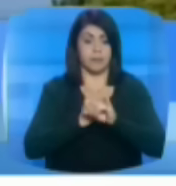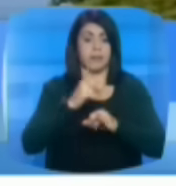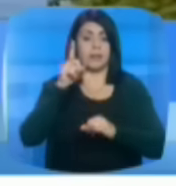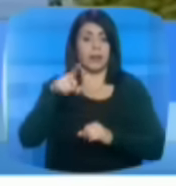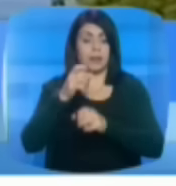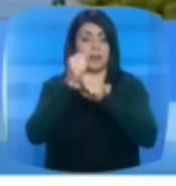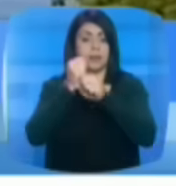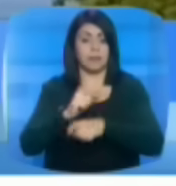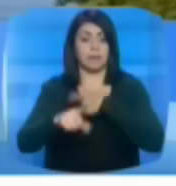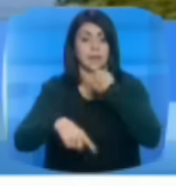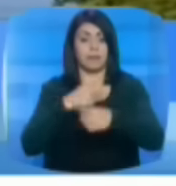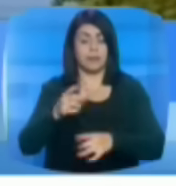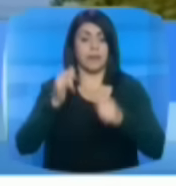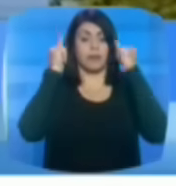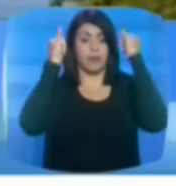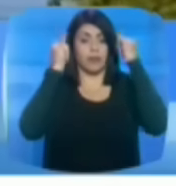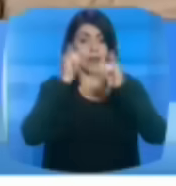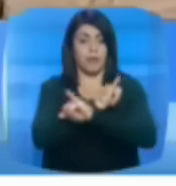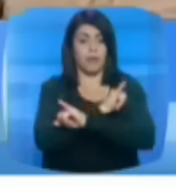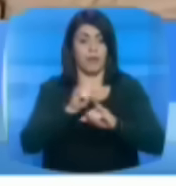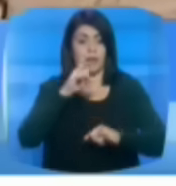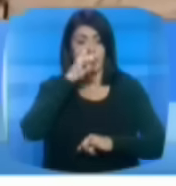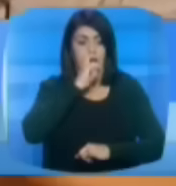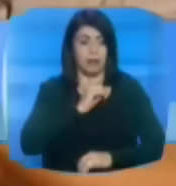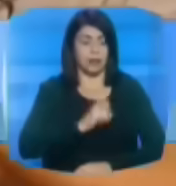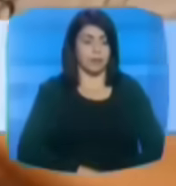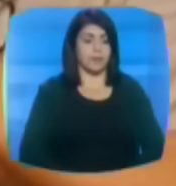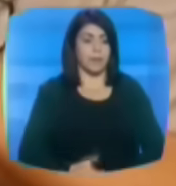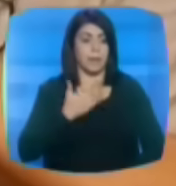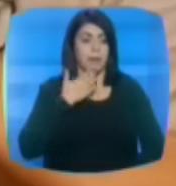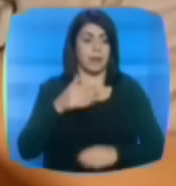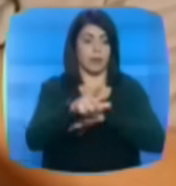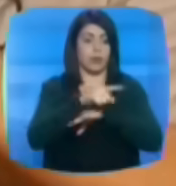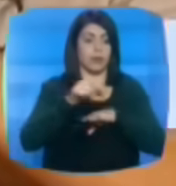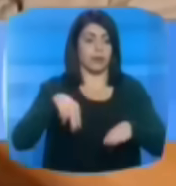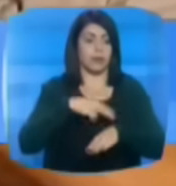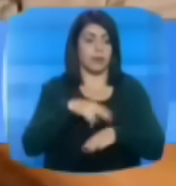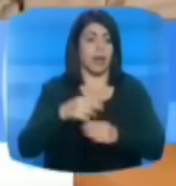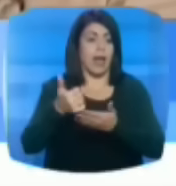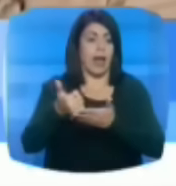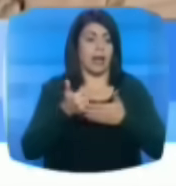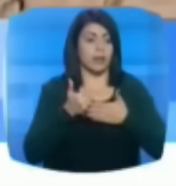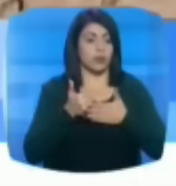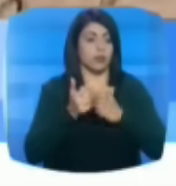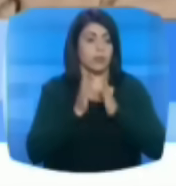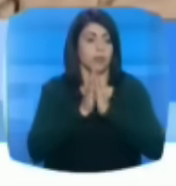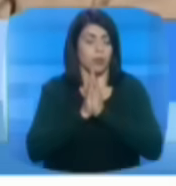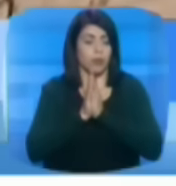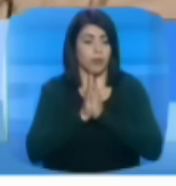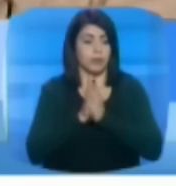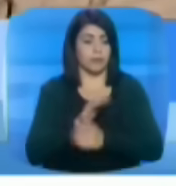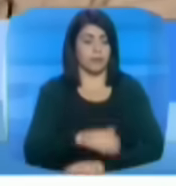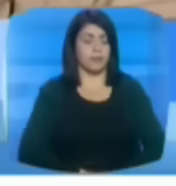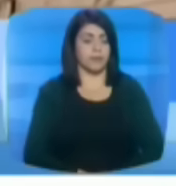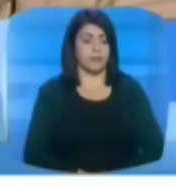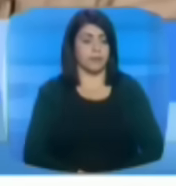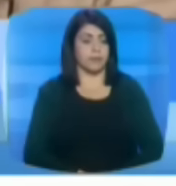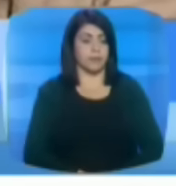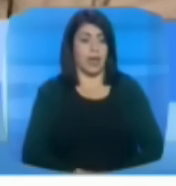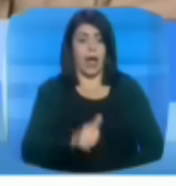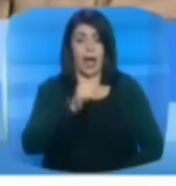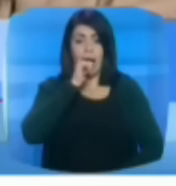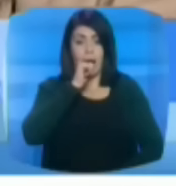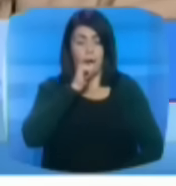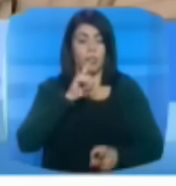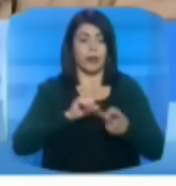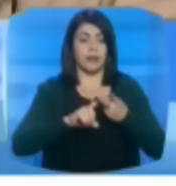que se espera para las fiestas de fin de año. Y le hemos pedido al gobierno nacional que nos ayude con el suministro de